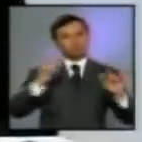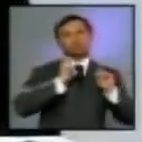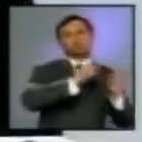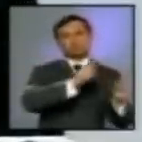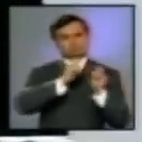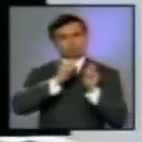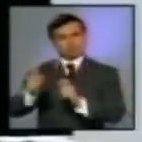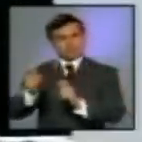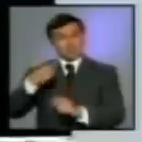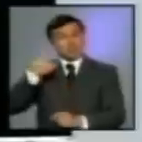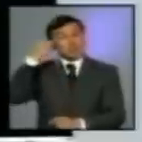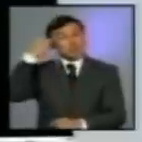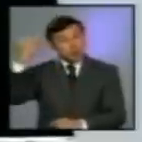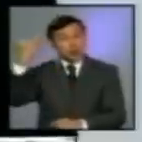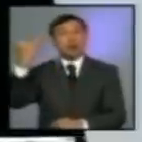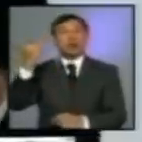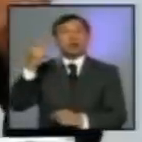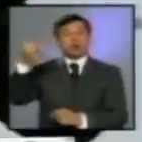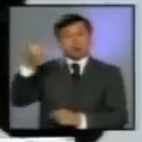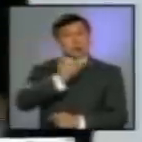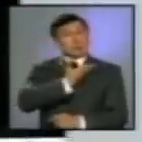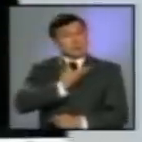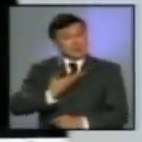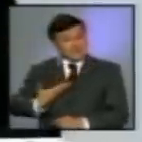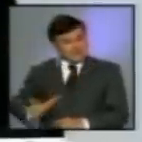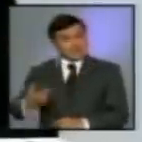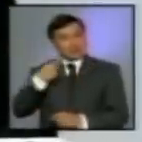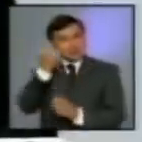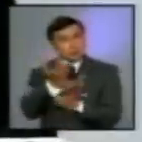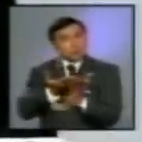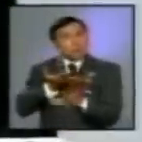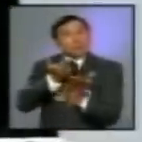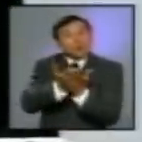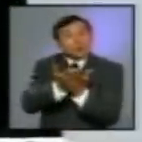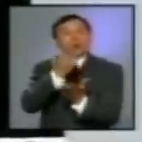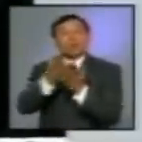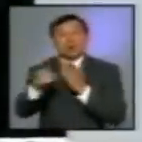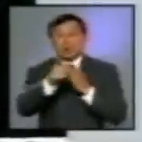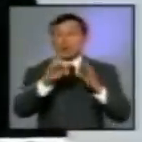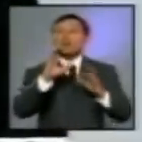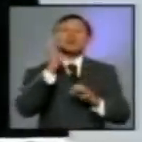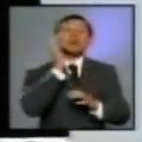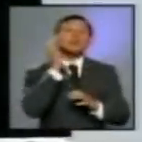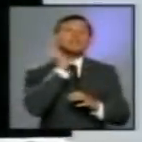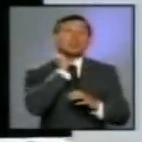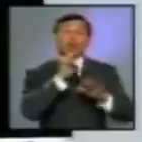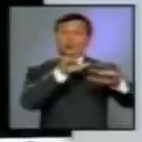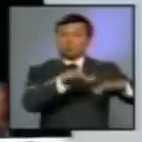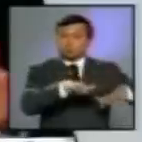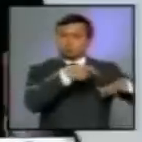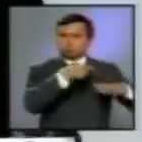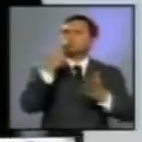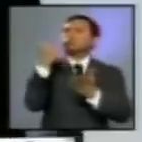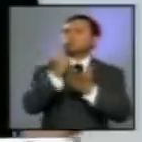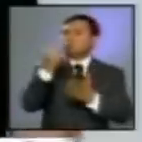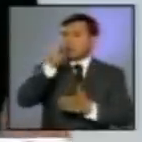a través de la propuesta del Ejecutivo y la confirmación por parte del Senado de la República es una forma que